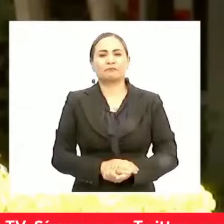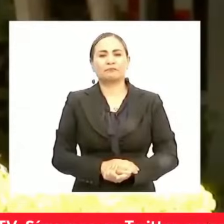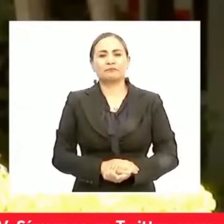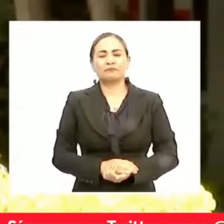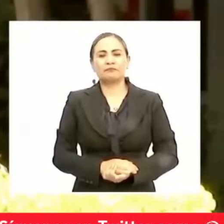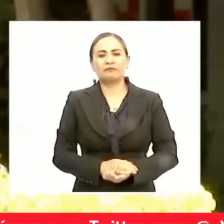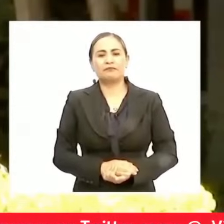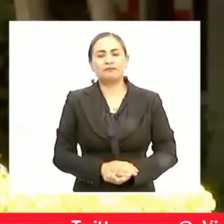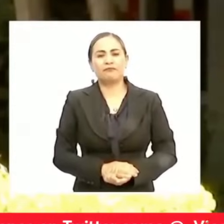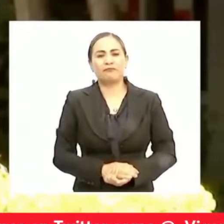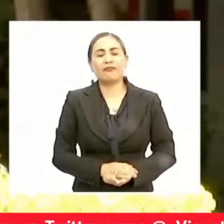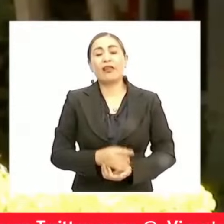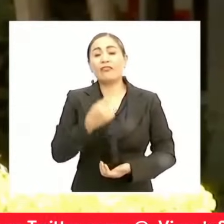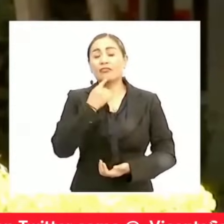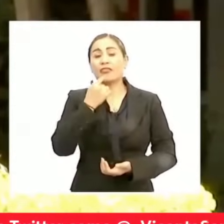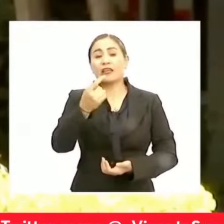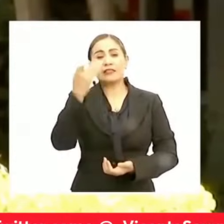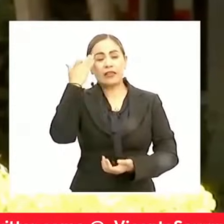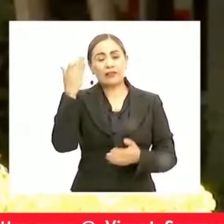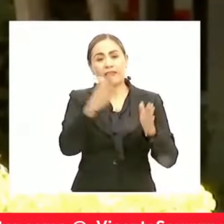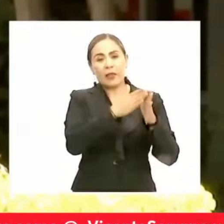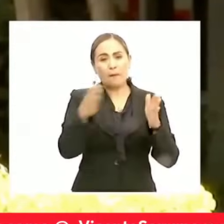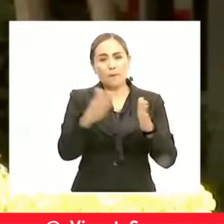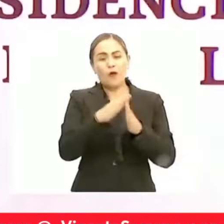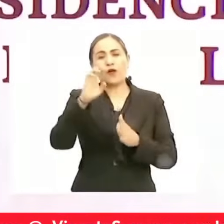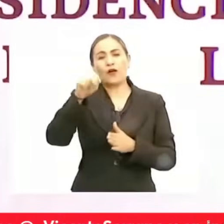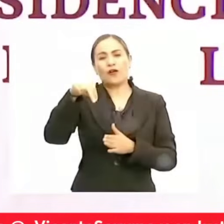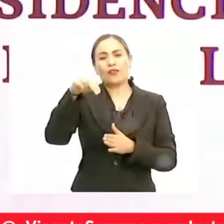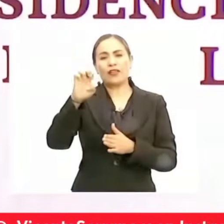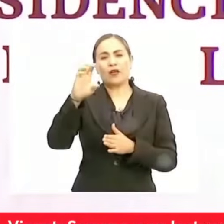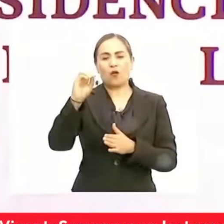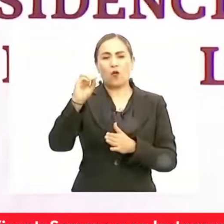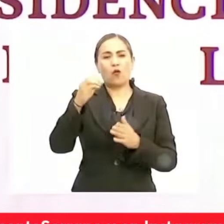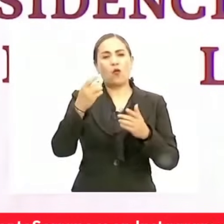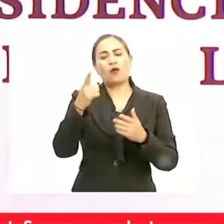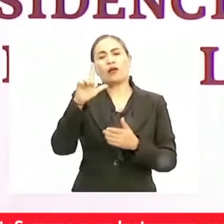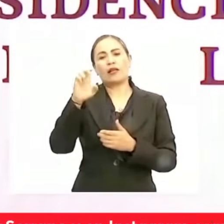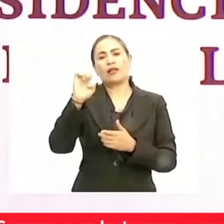que durante todo el periodo neoliberal o neoporfirista